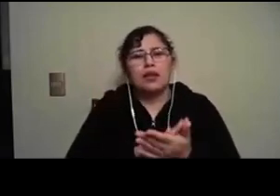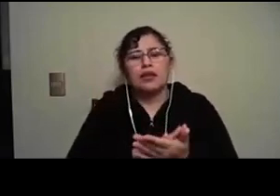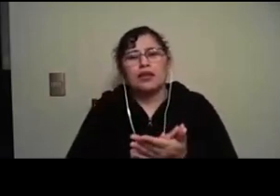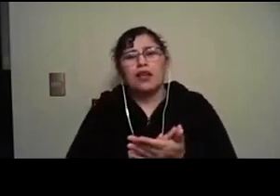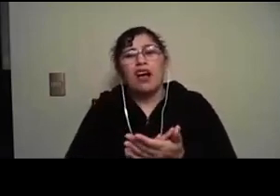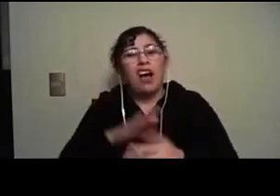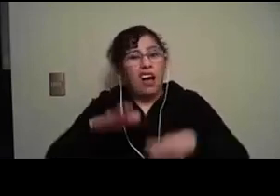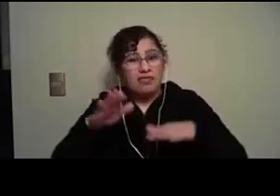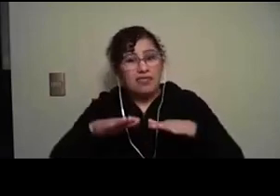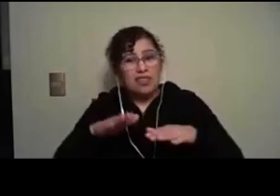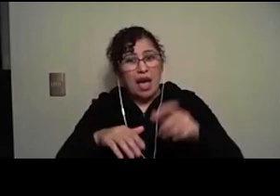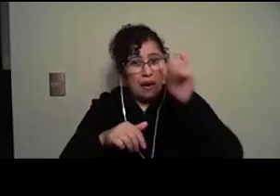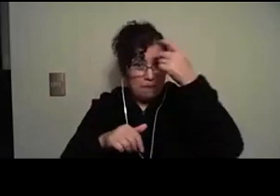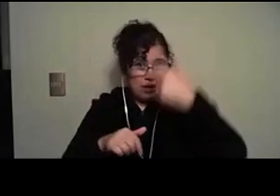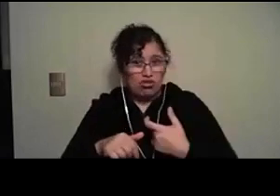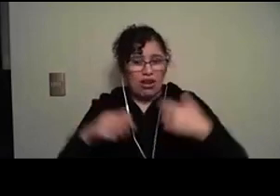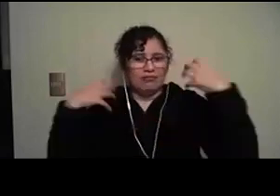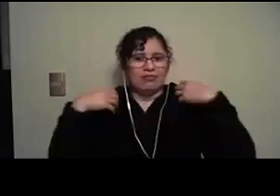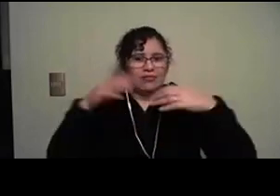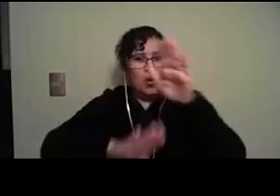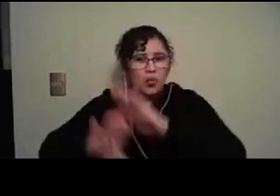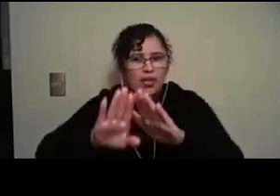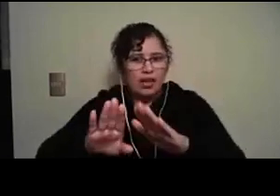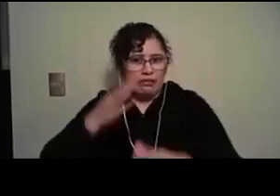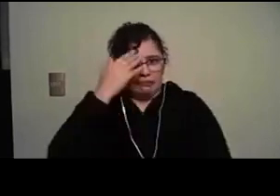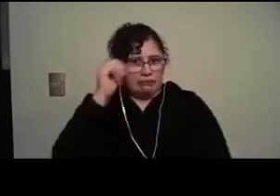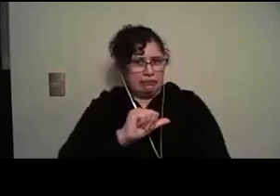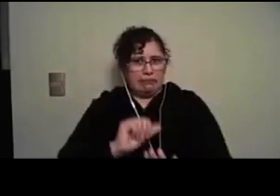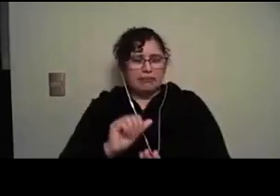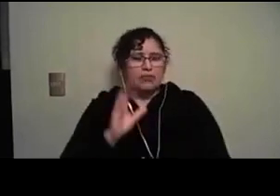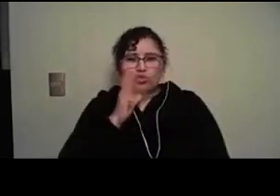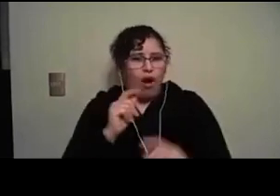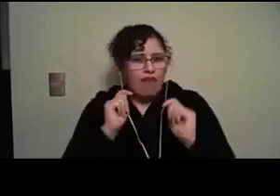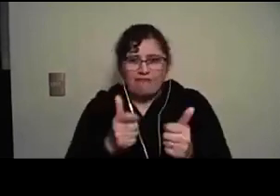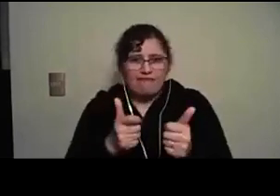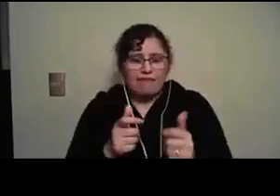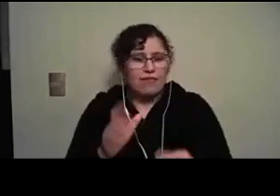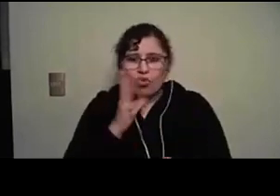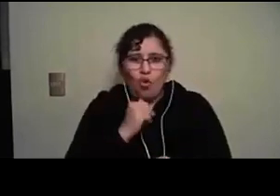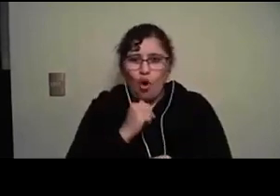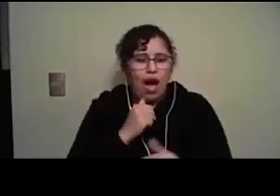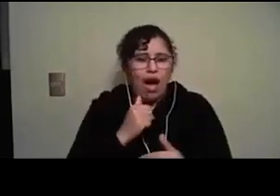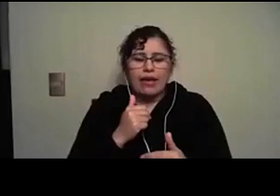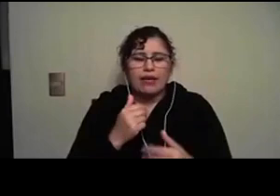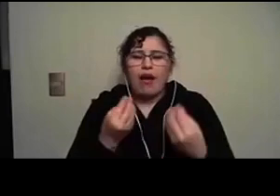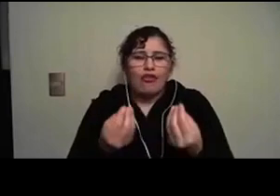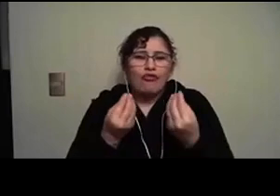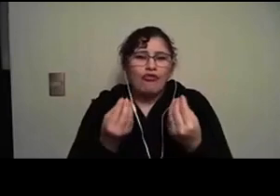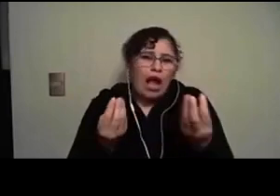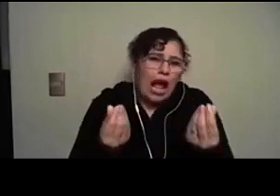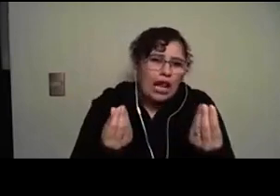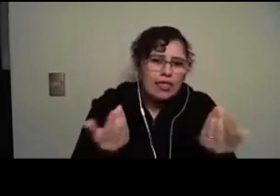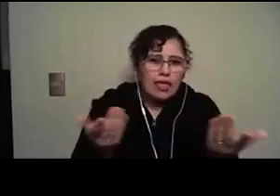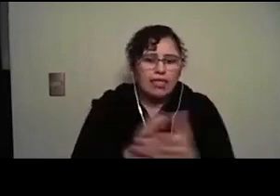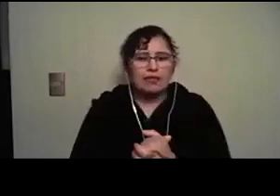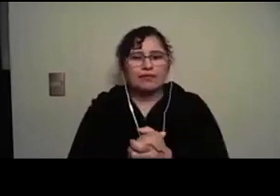¿ya? Y eso es también responsabilidad de la academia, ya de quienes estamos hoy en día con la misión de